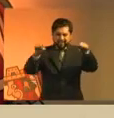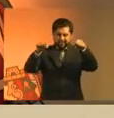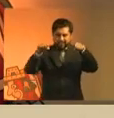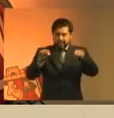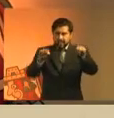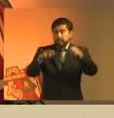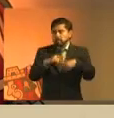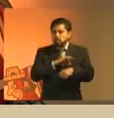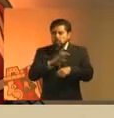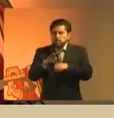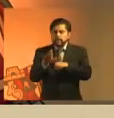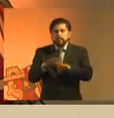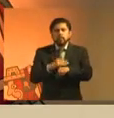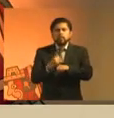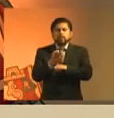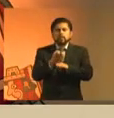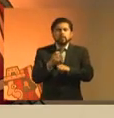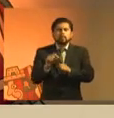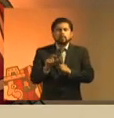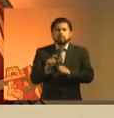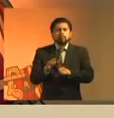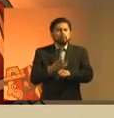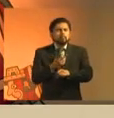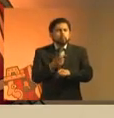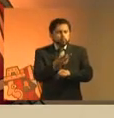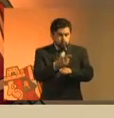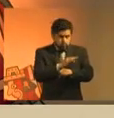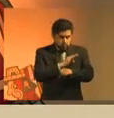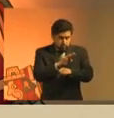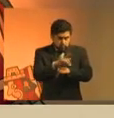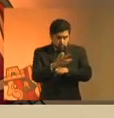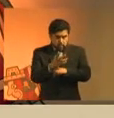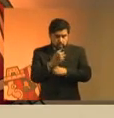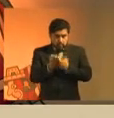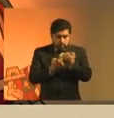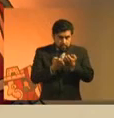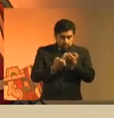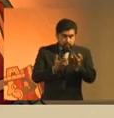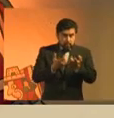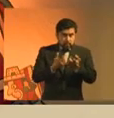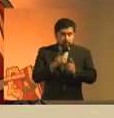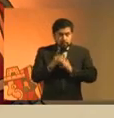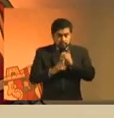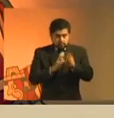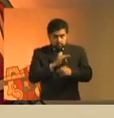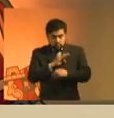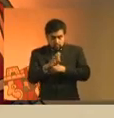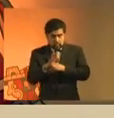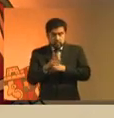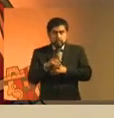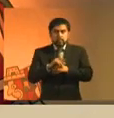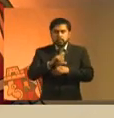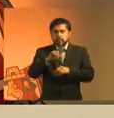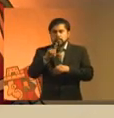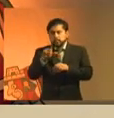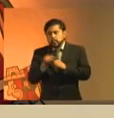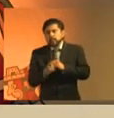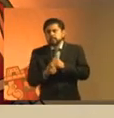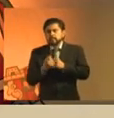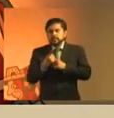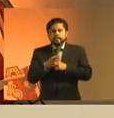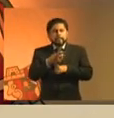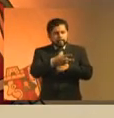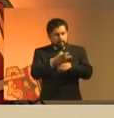invitan participa porque no participas en el espectáculo se empieza a entrenar se capacita como barista y finalmente los del circo el señor quijano